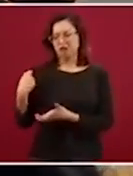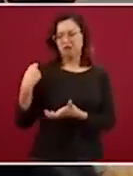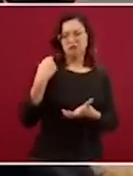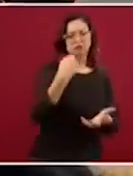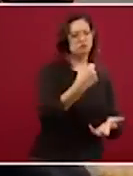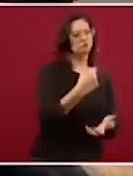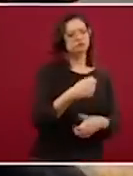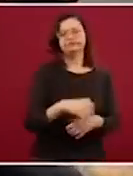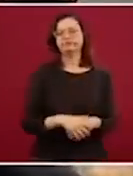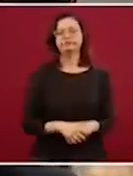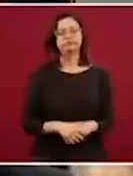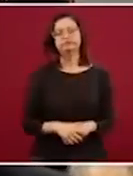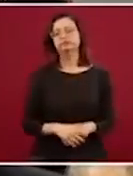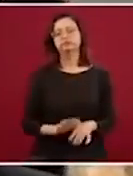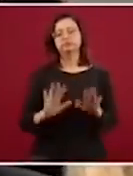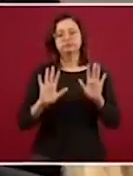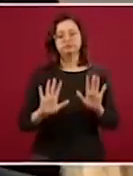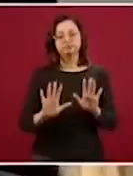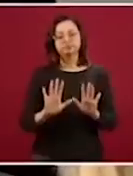Vamos a esperar a ver qué